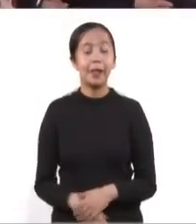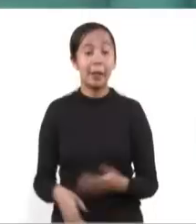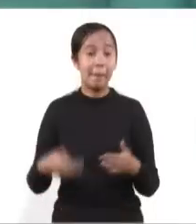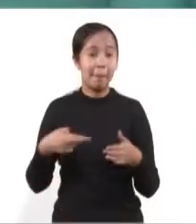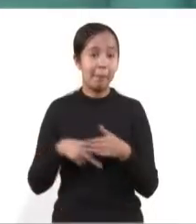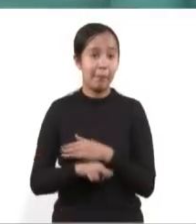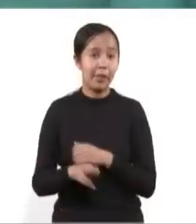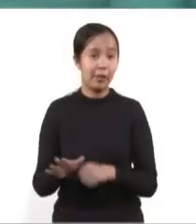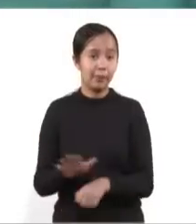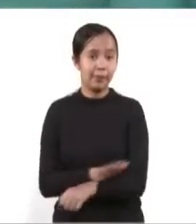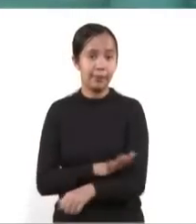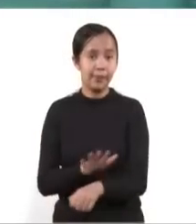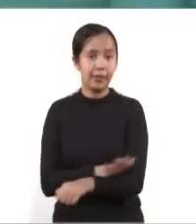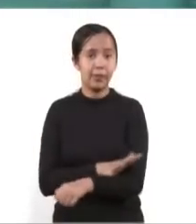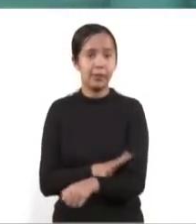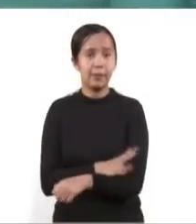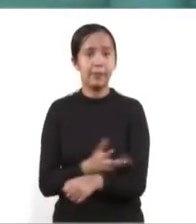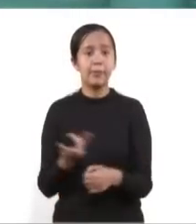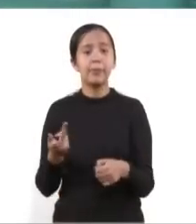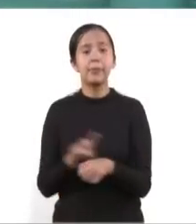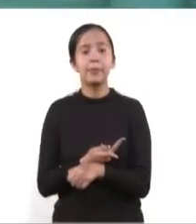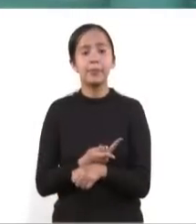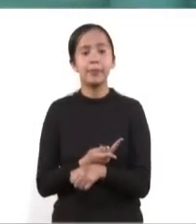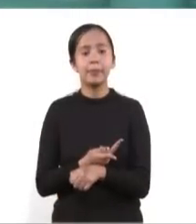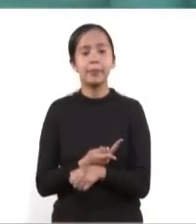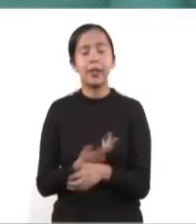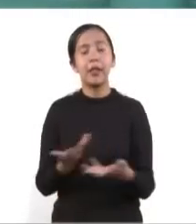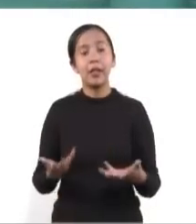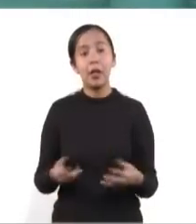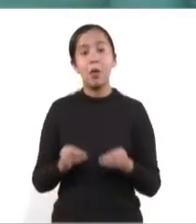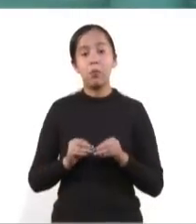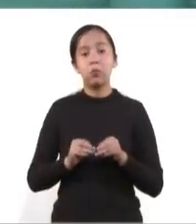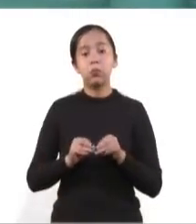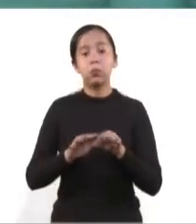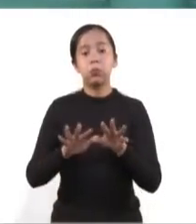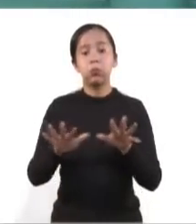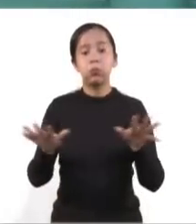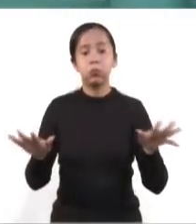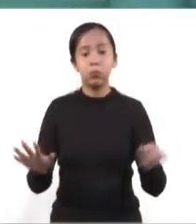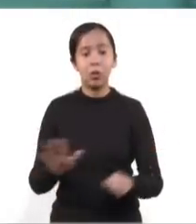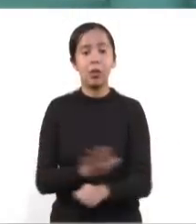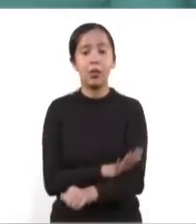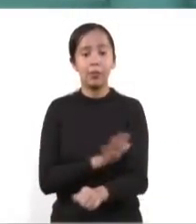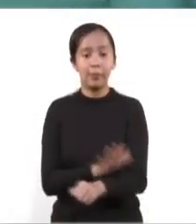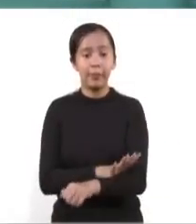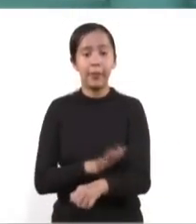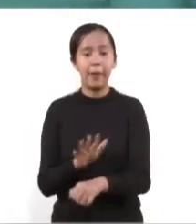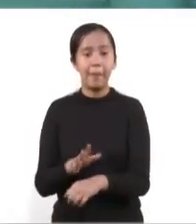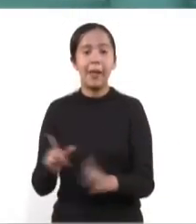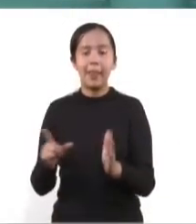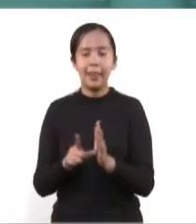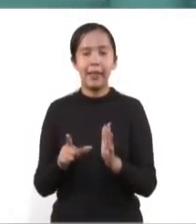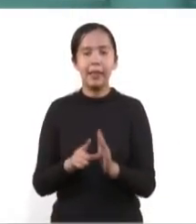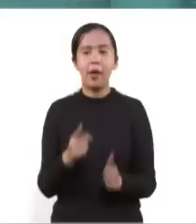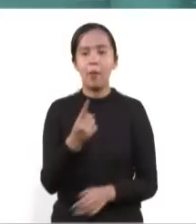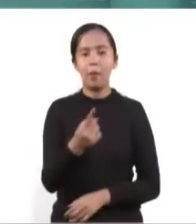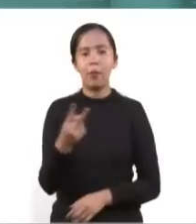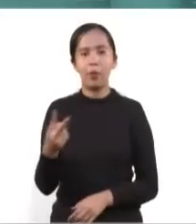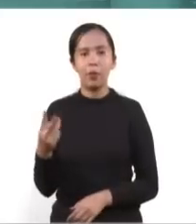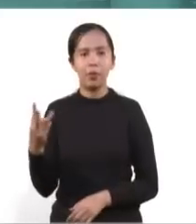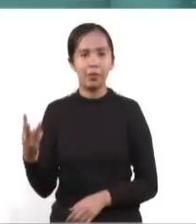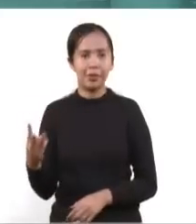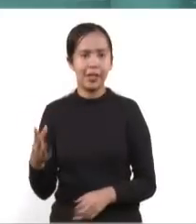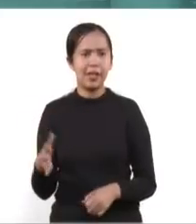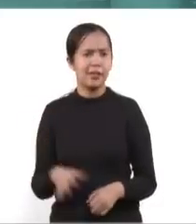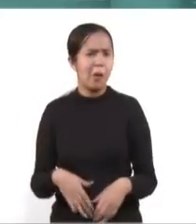Metro Energía garantiza el abasto continuo, seguro y eficiente de energía para las líneas 1, 2 y 3